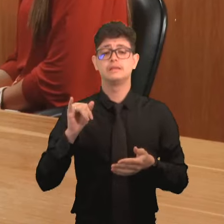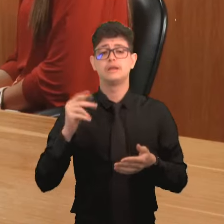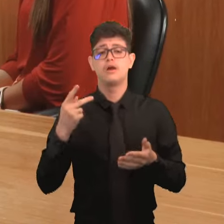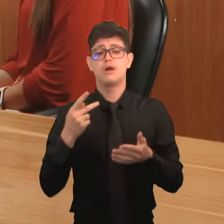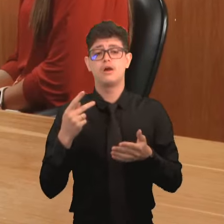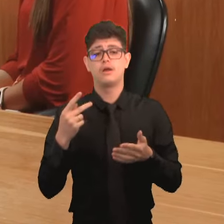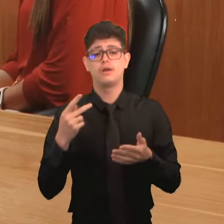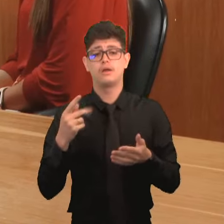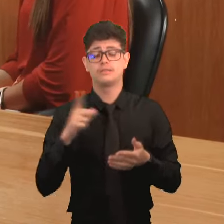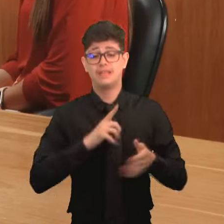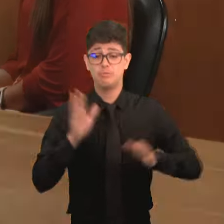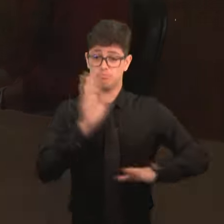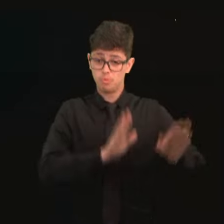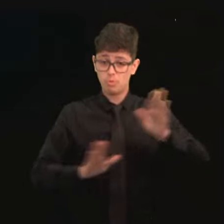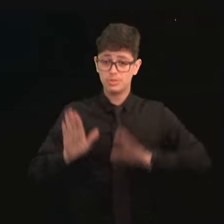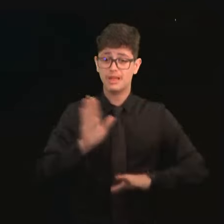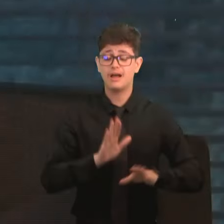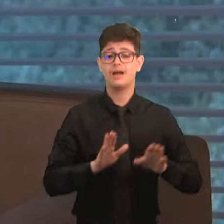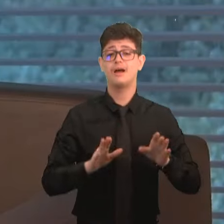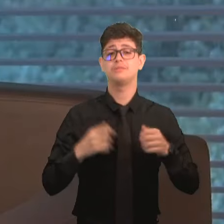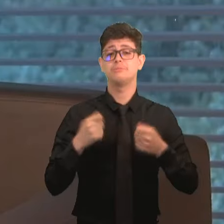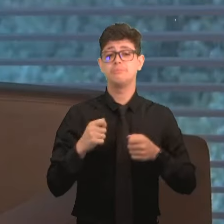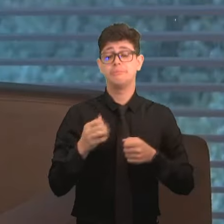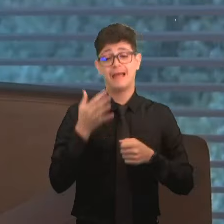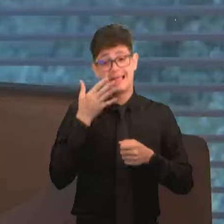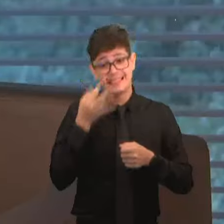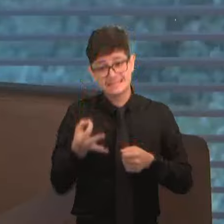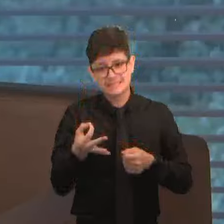y exigirían algunos cuidados especiales.